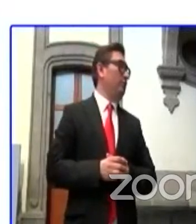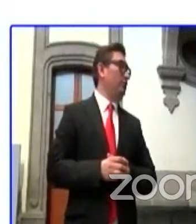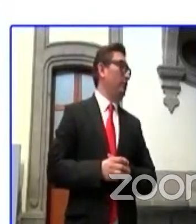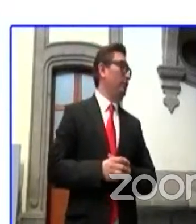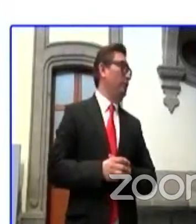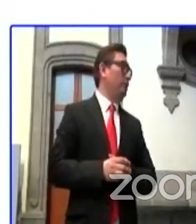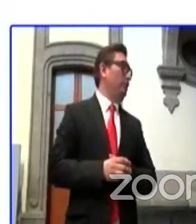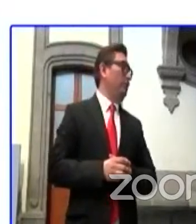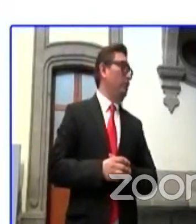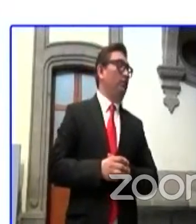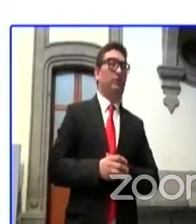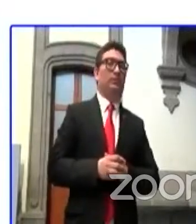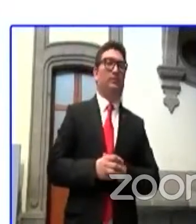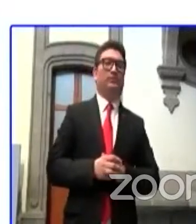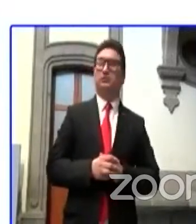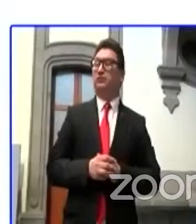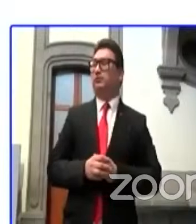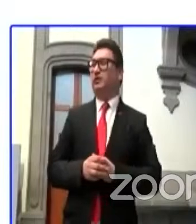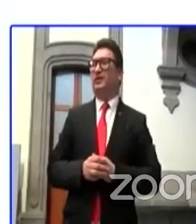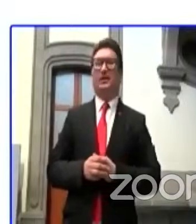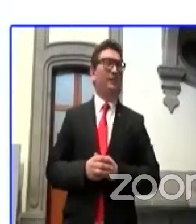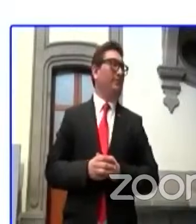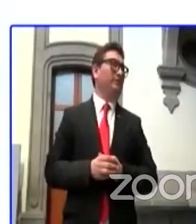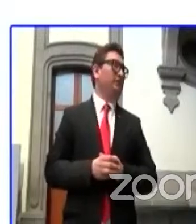Gracias. Gracias.